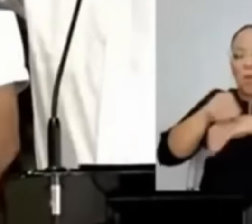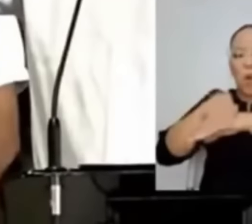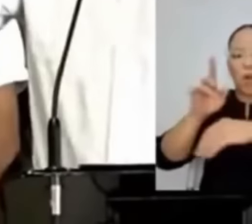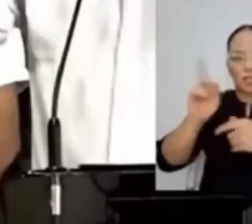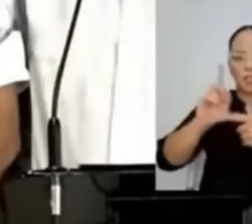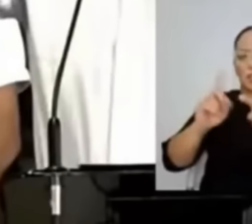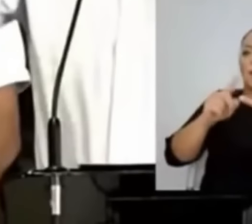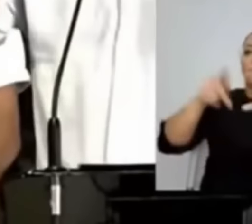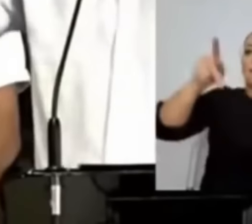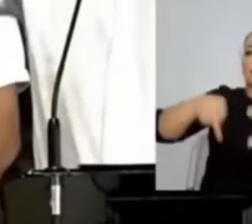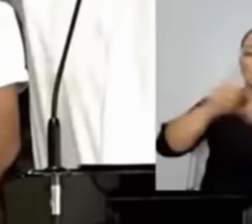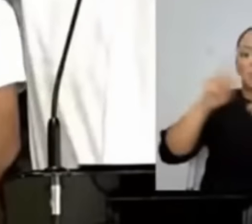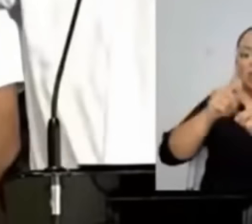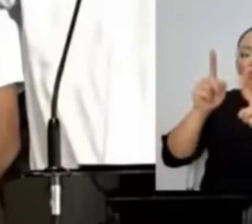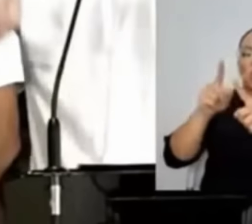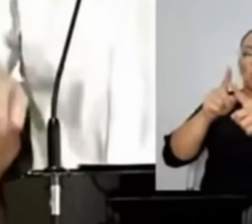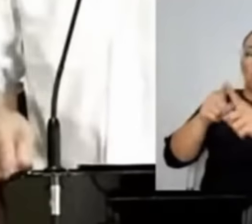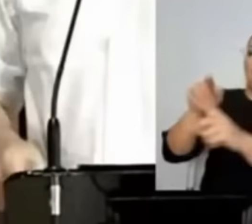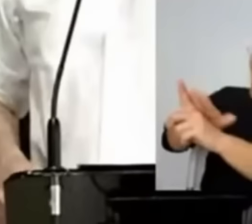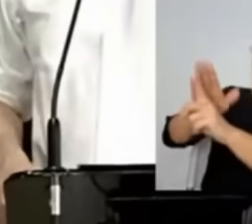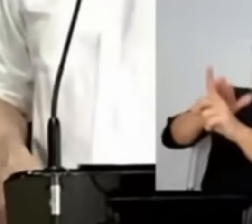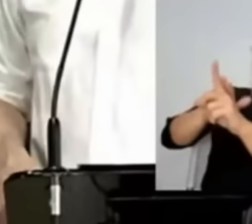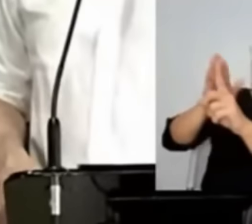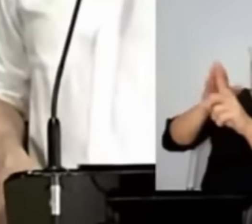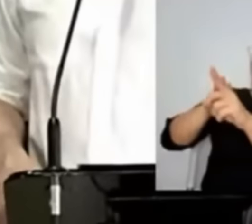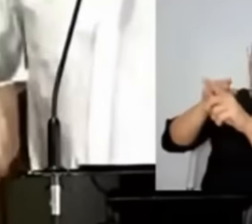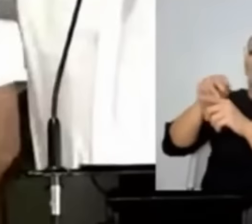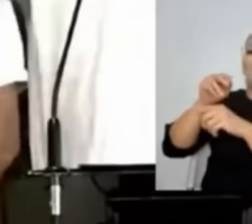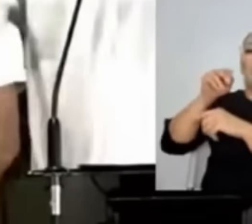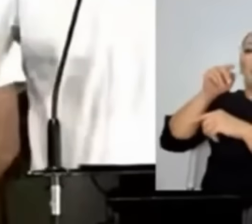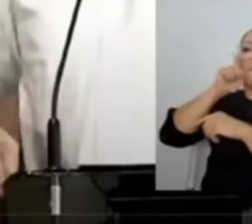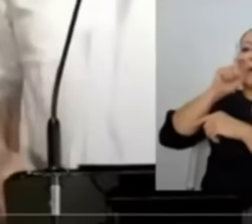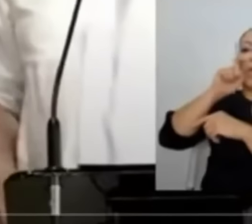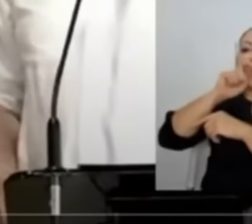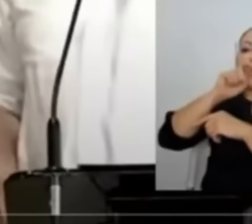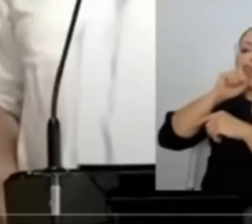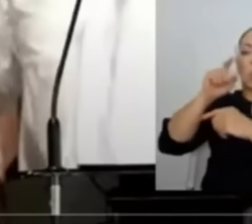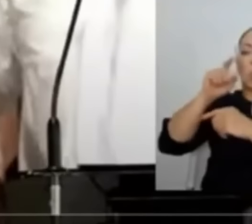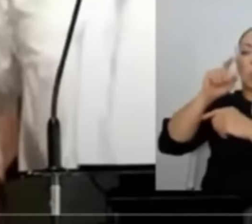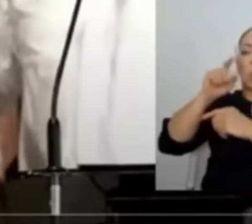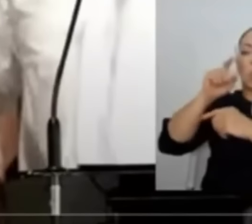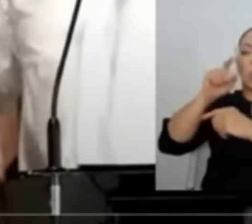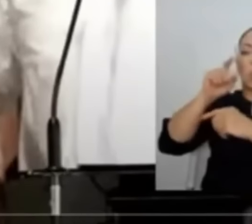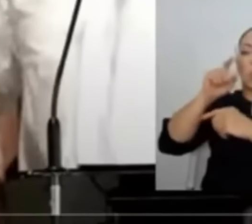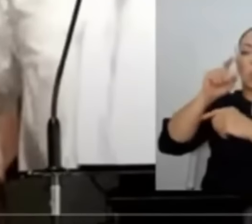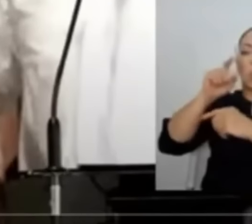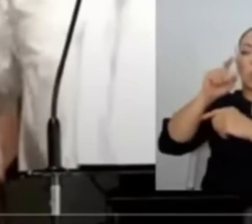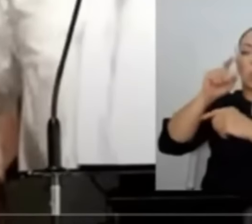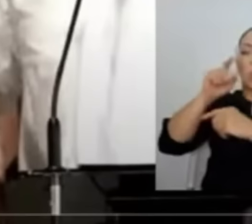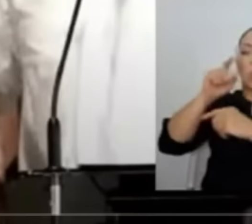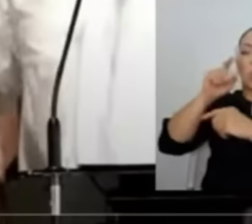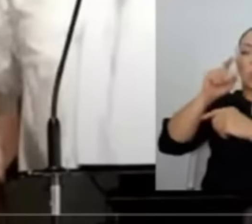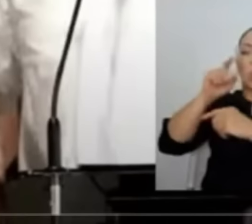los que no idolatran a Maduro, ni a Ortega. Uy, uy,